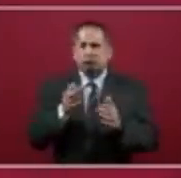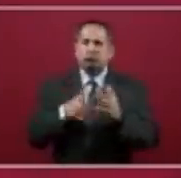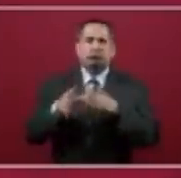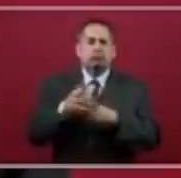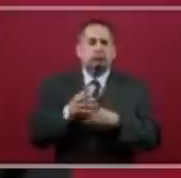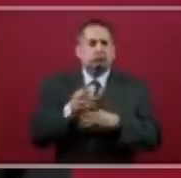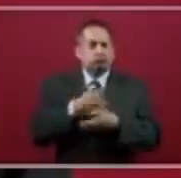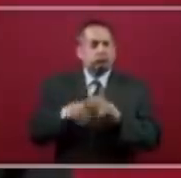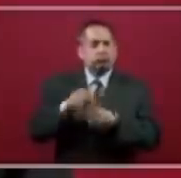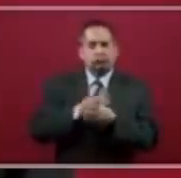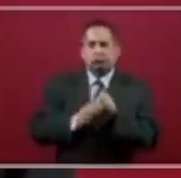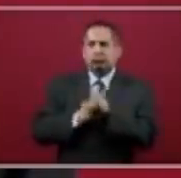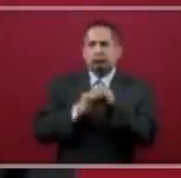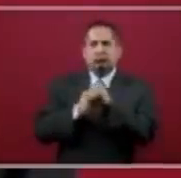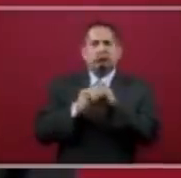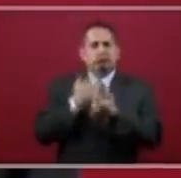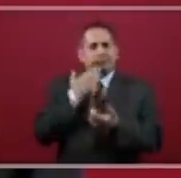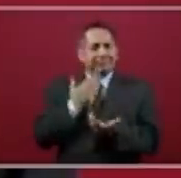sustentable,